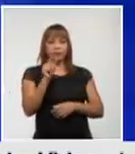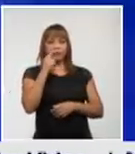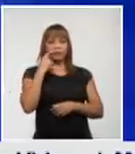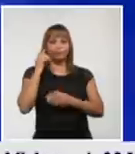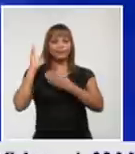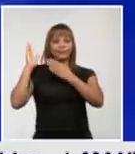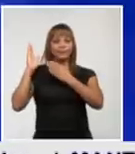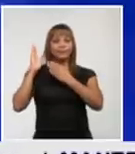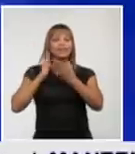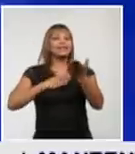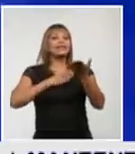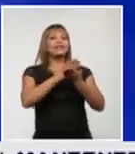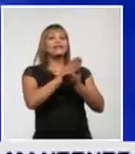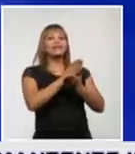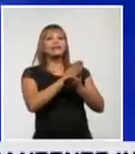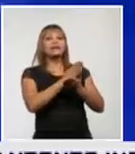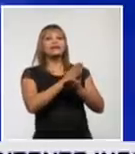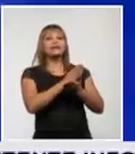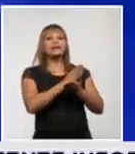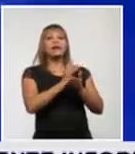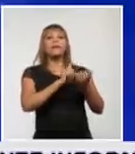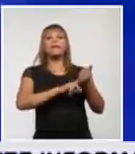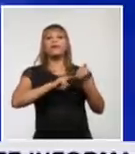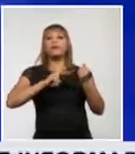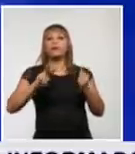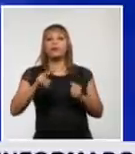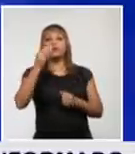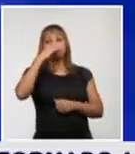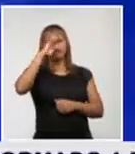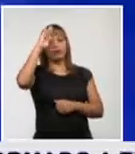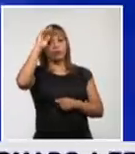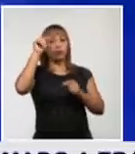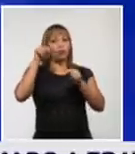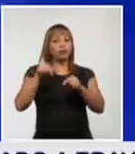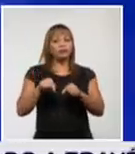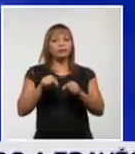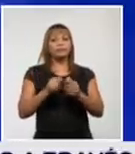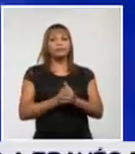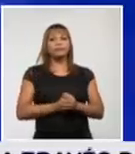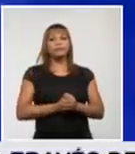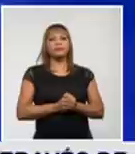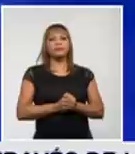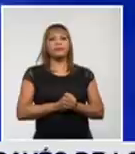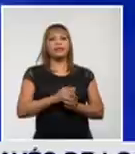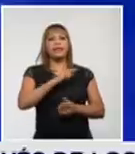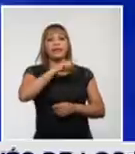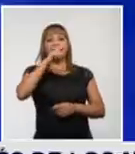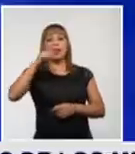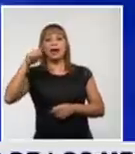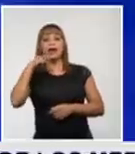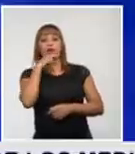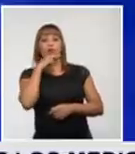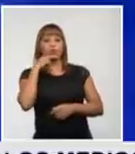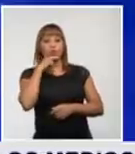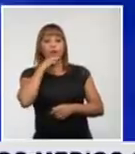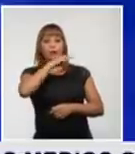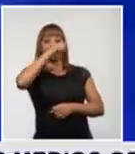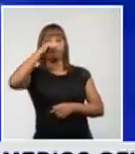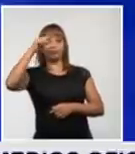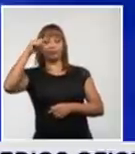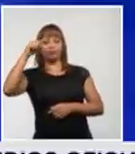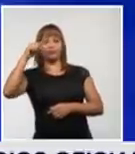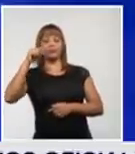se mantienen por provincias en Cuba. En Cuba, la roja de arriba, después en